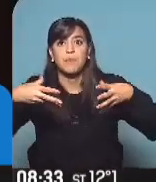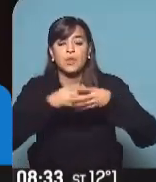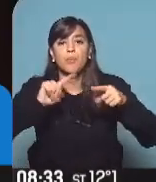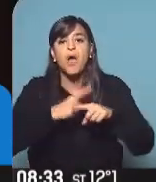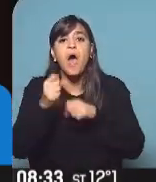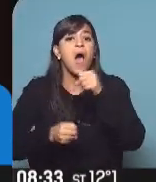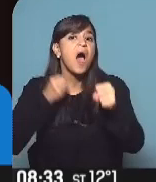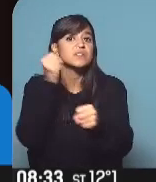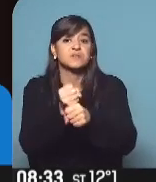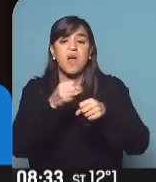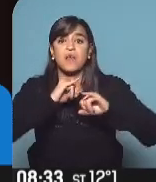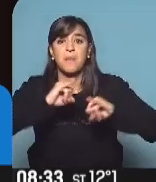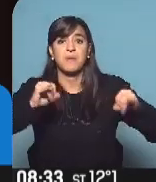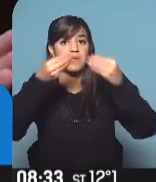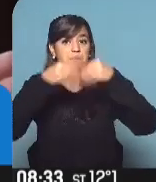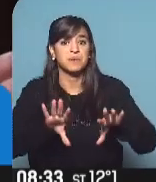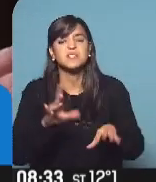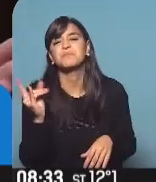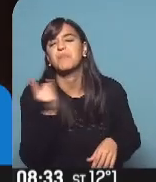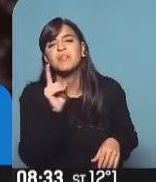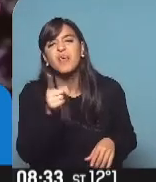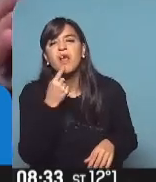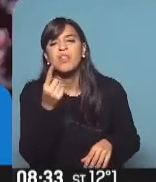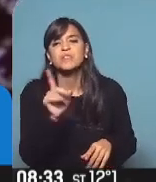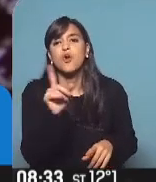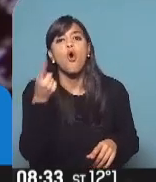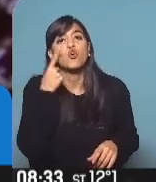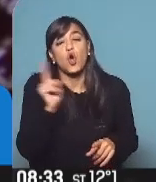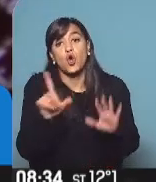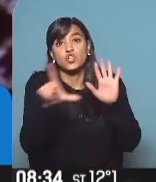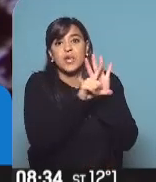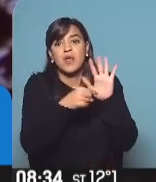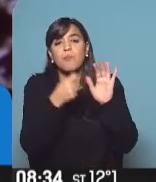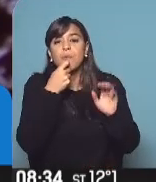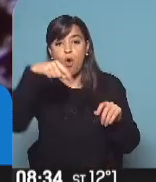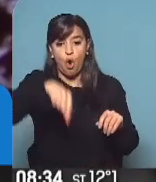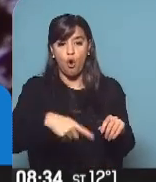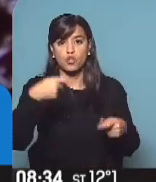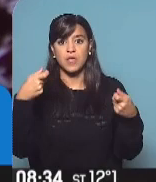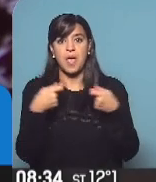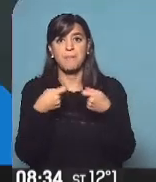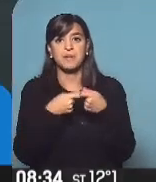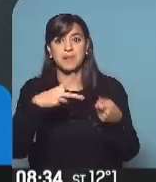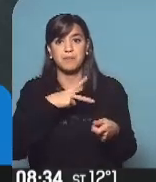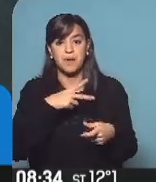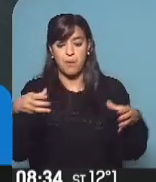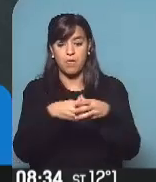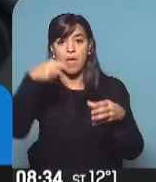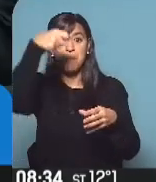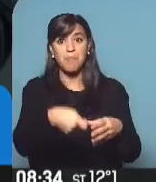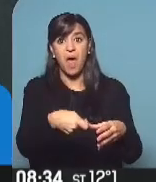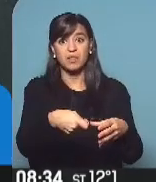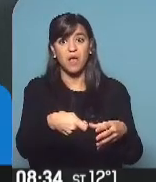hasta que empieza la campaña o sea que es mentira que los que dicen eso no conocen realización y empresa privada va a un partido y aporta plata